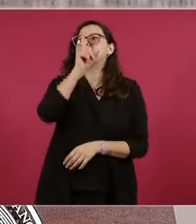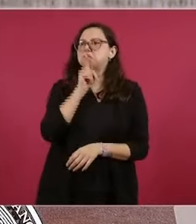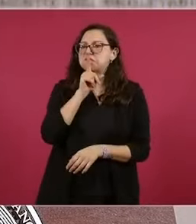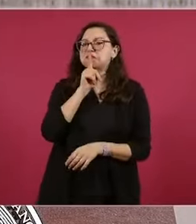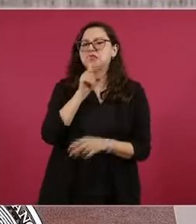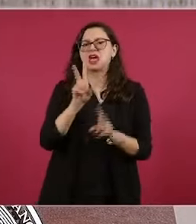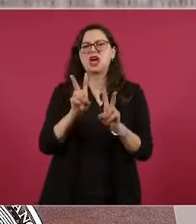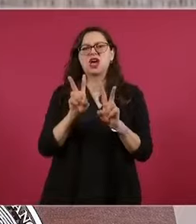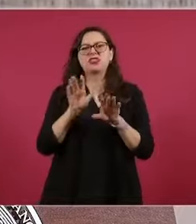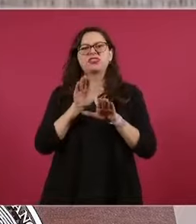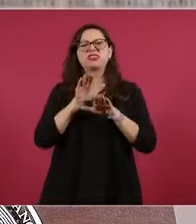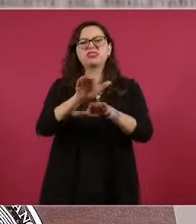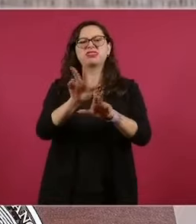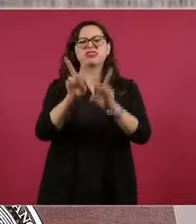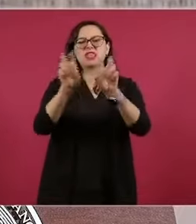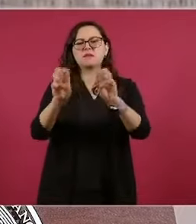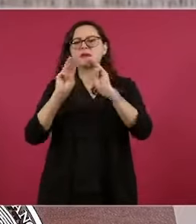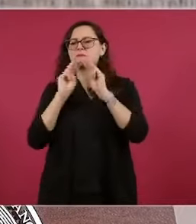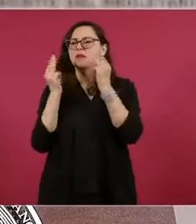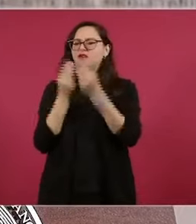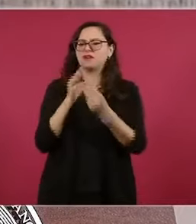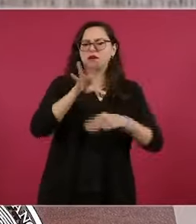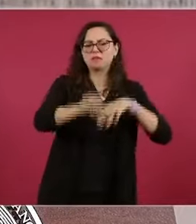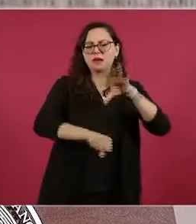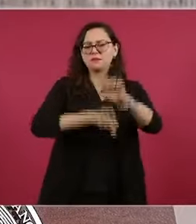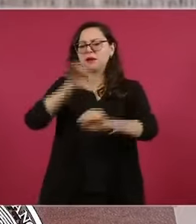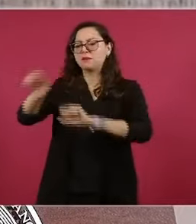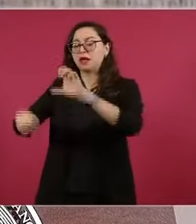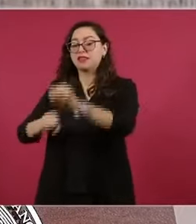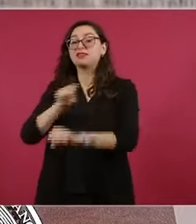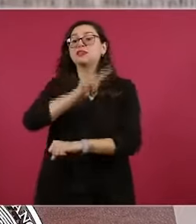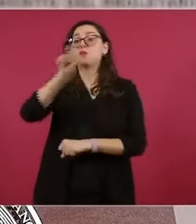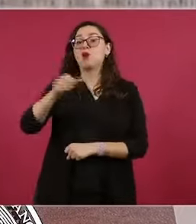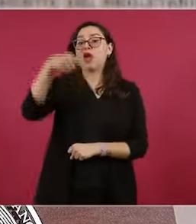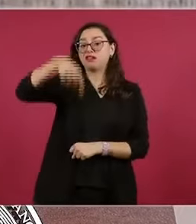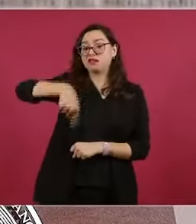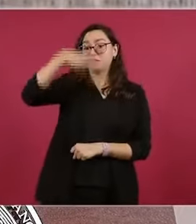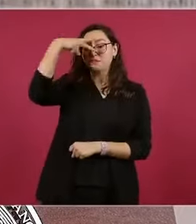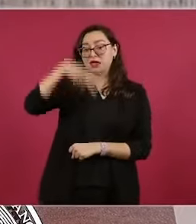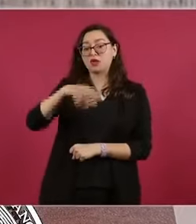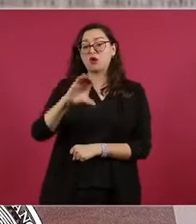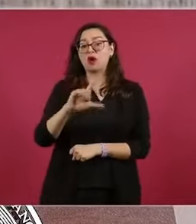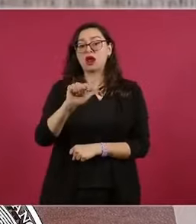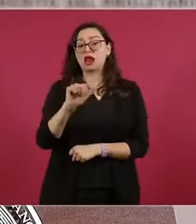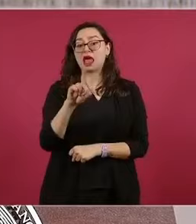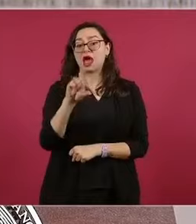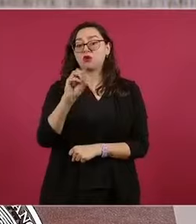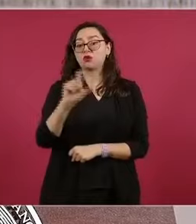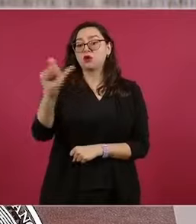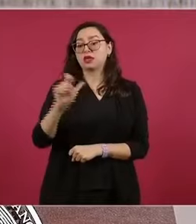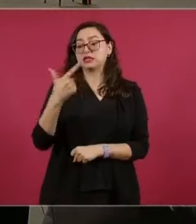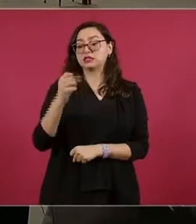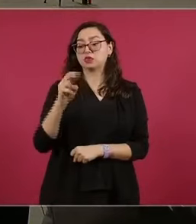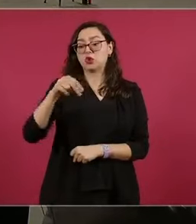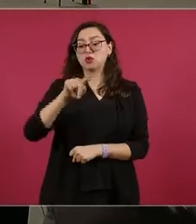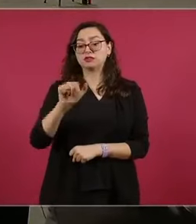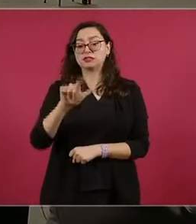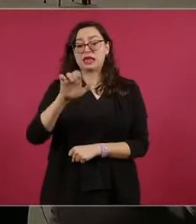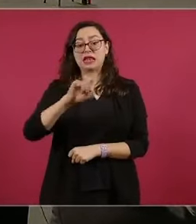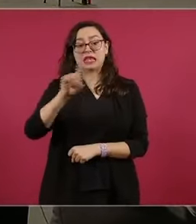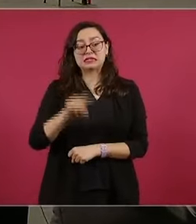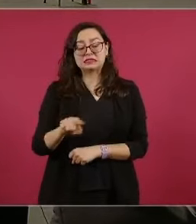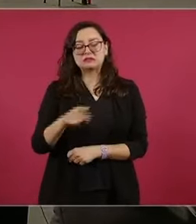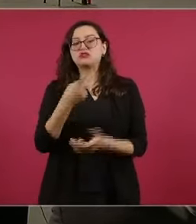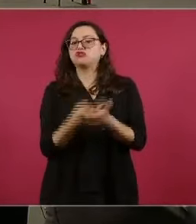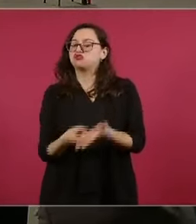González hace segunda y miente el doble. El pasado 25 de febrero, el periódico estadounidense